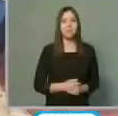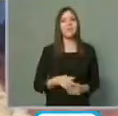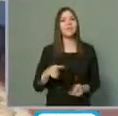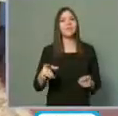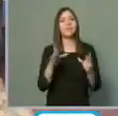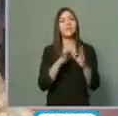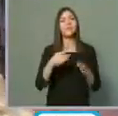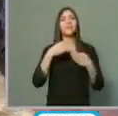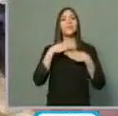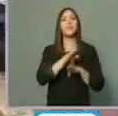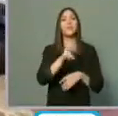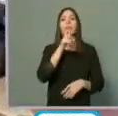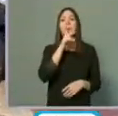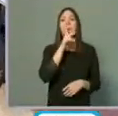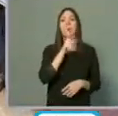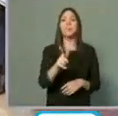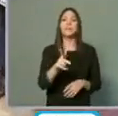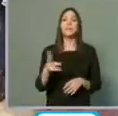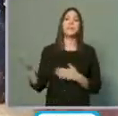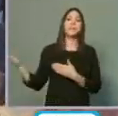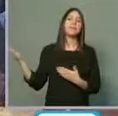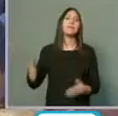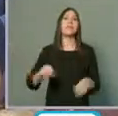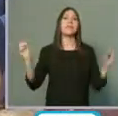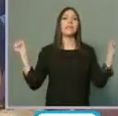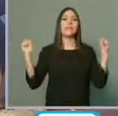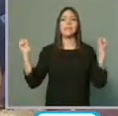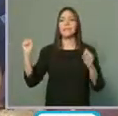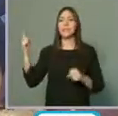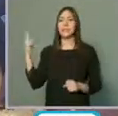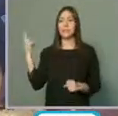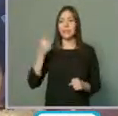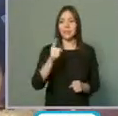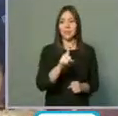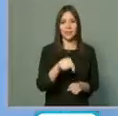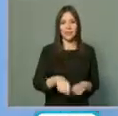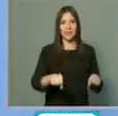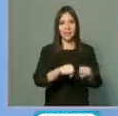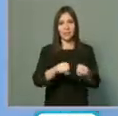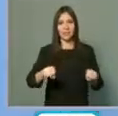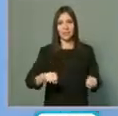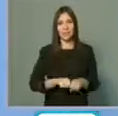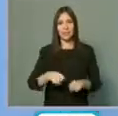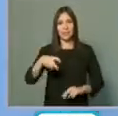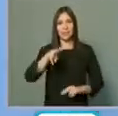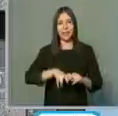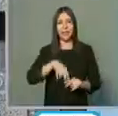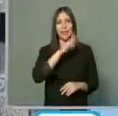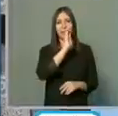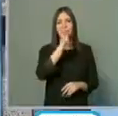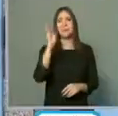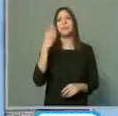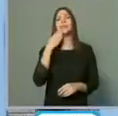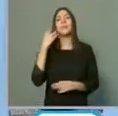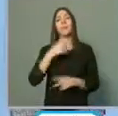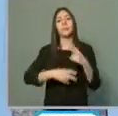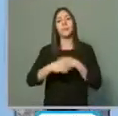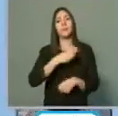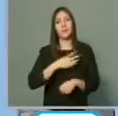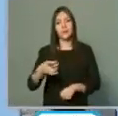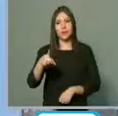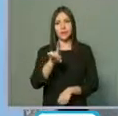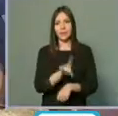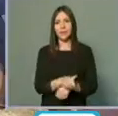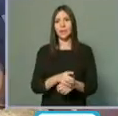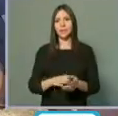Bueno, hablando de palabras, vinieron corriendo, ya los vi desde la sala, por supuesto, aquí a la biblioteca. Bienvenido, muy buenos días. ¿Cómo